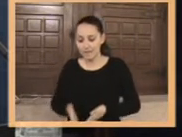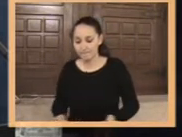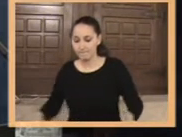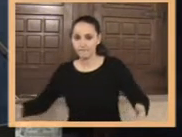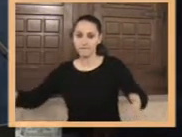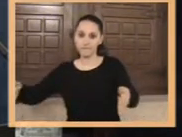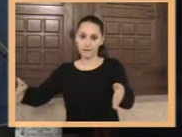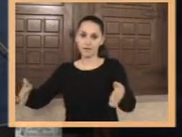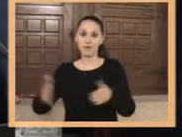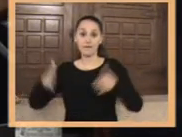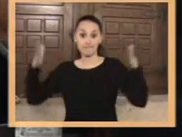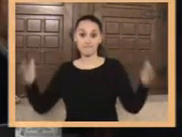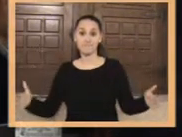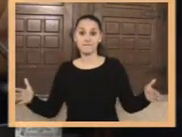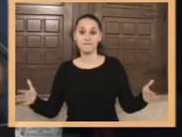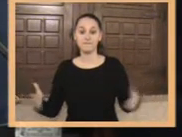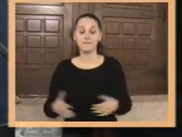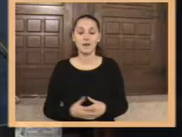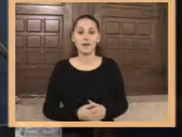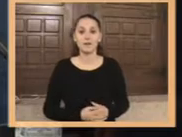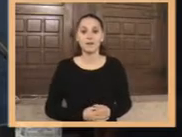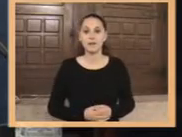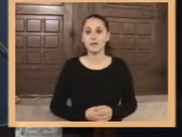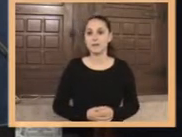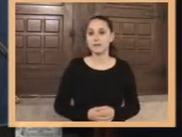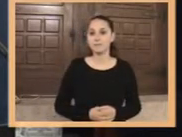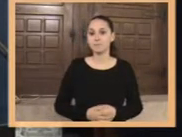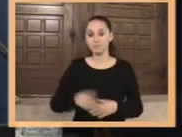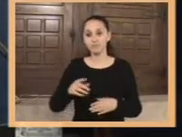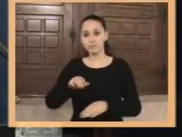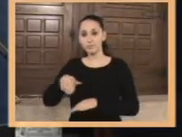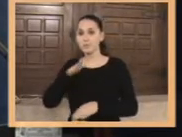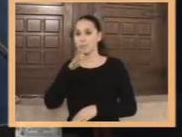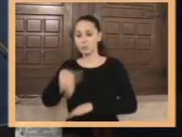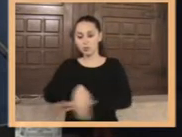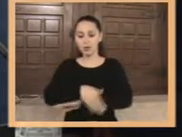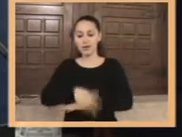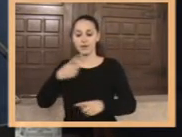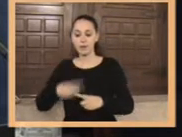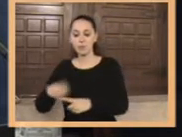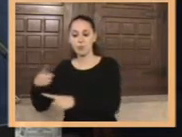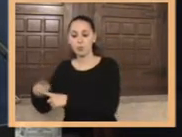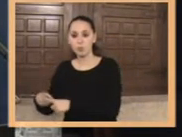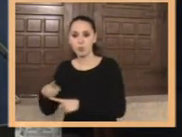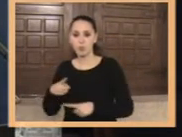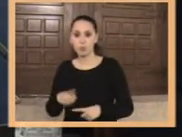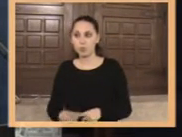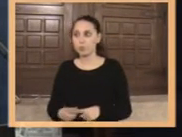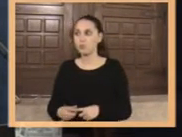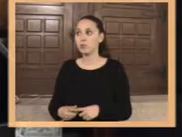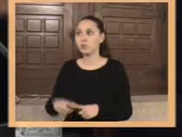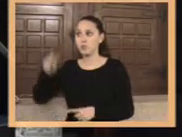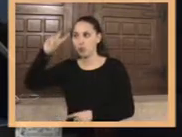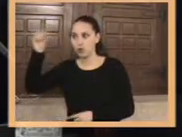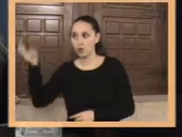calle, que es la confluencia también, si no recuerdo mal, de la calle Navaconcejo con la calle López Báez de Herrero, que es la que